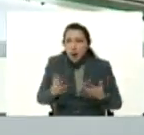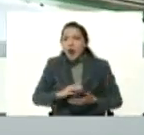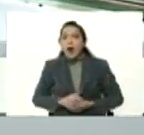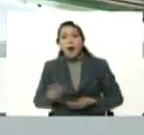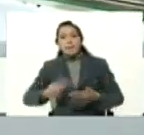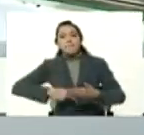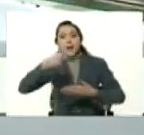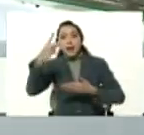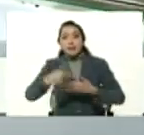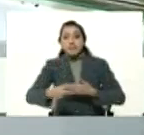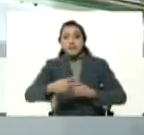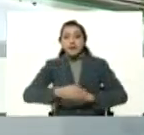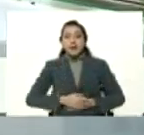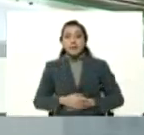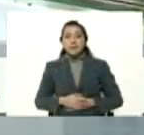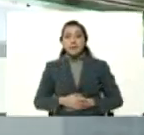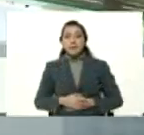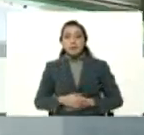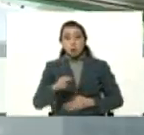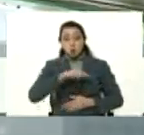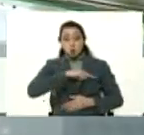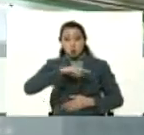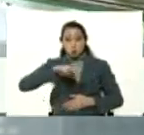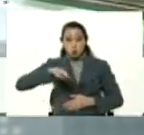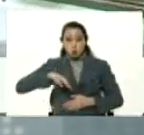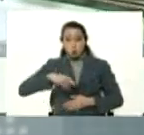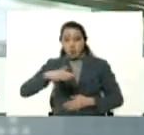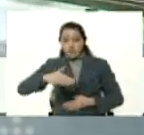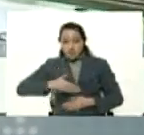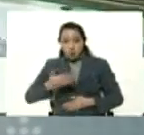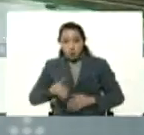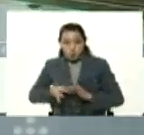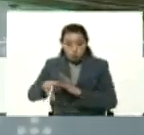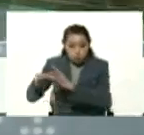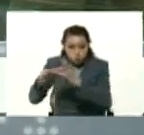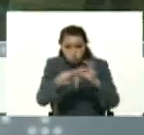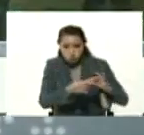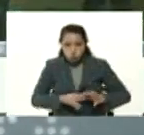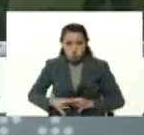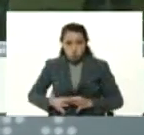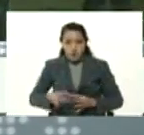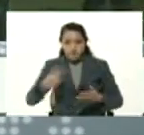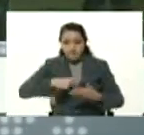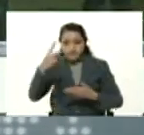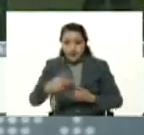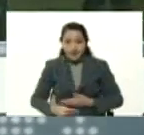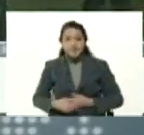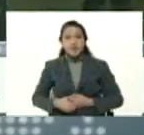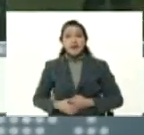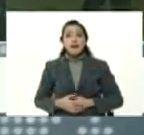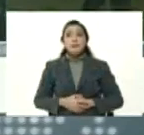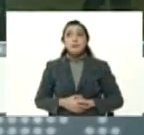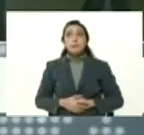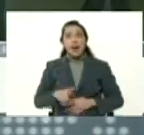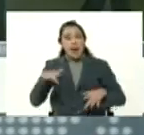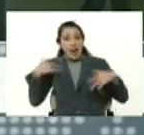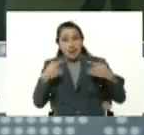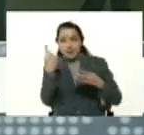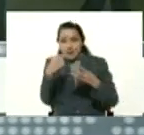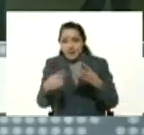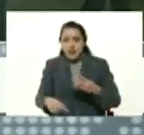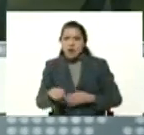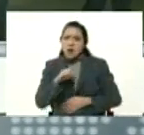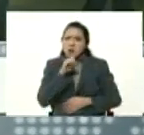planificar. Y pudimos planificar en conjunto varias estrategias. No sé si tiene una pregunta de